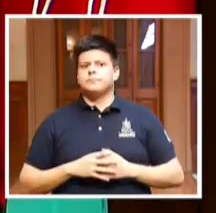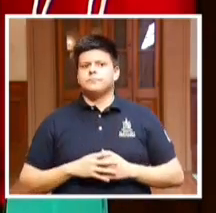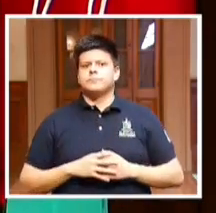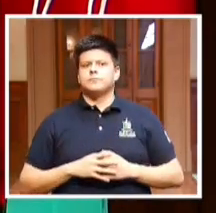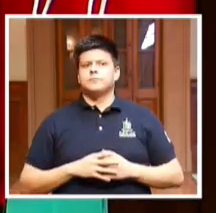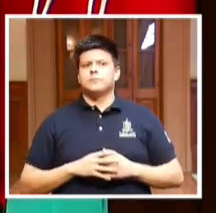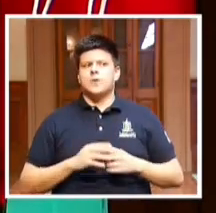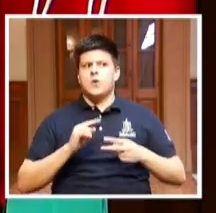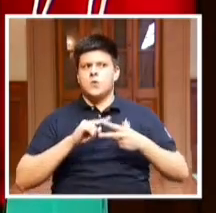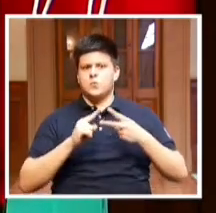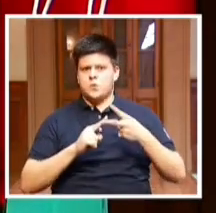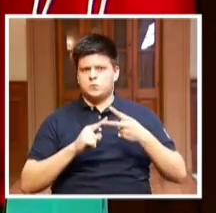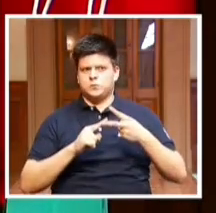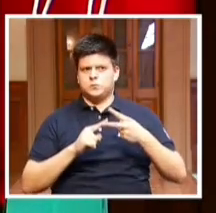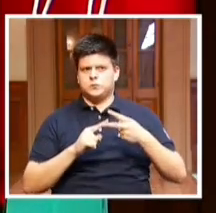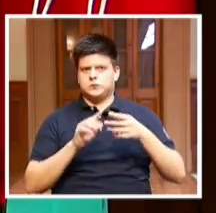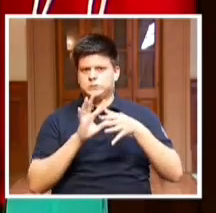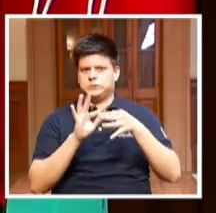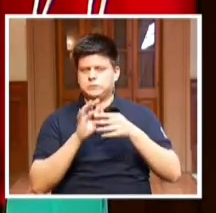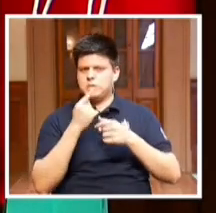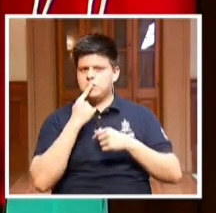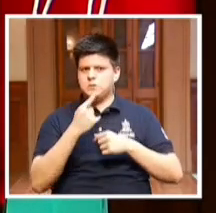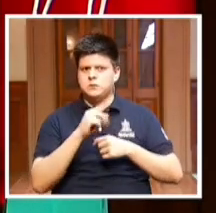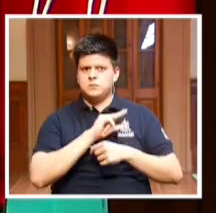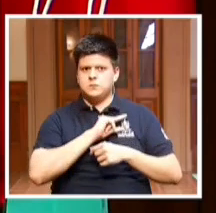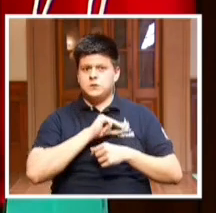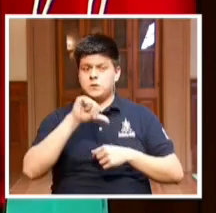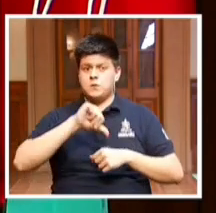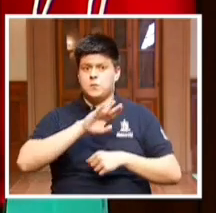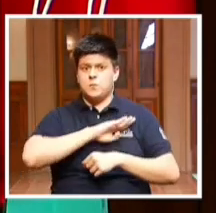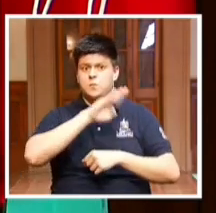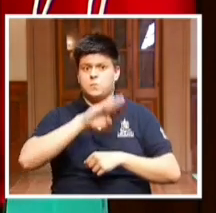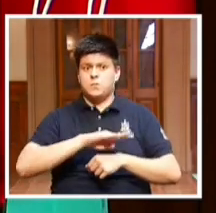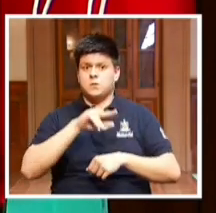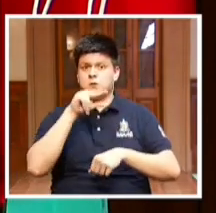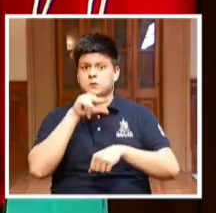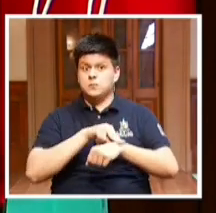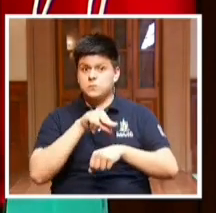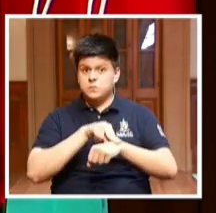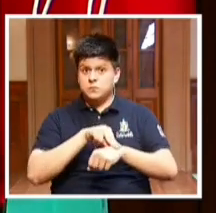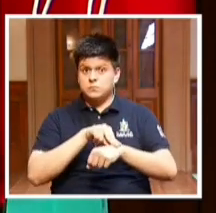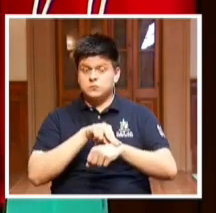dos menciones especiales. El día de hoy fallece un médico